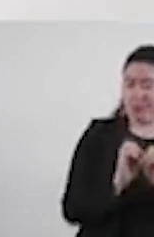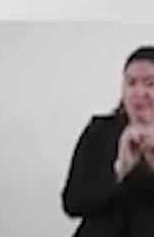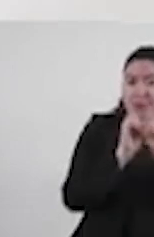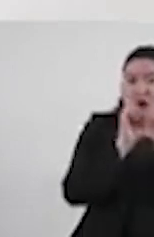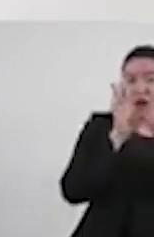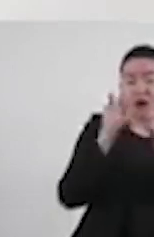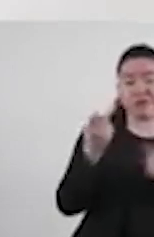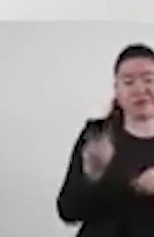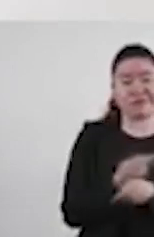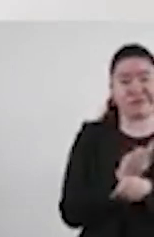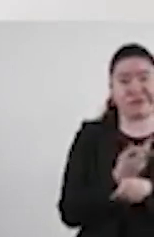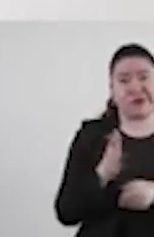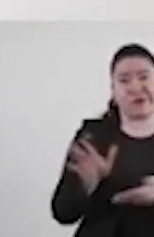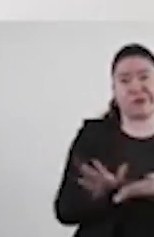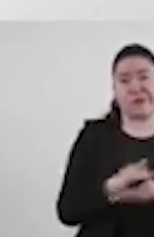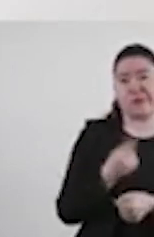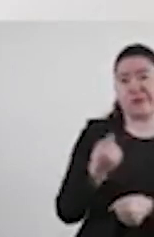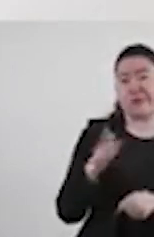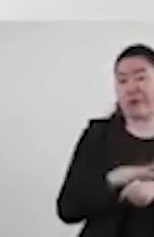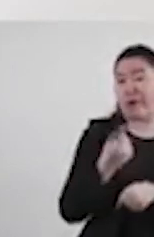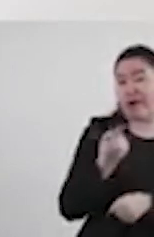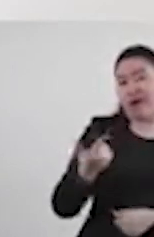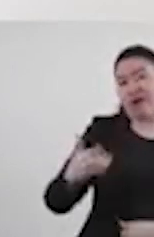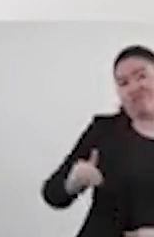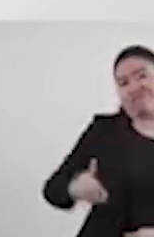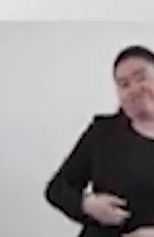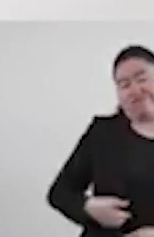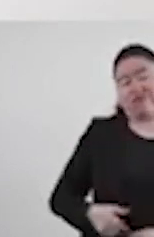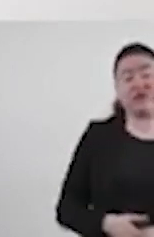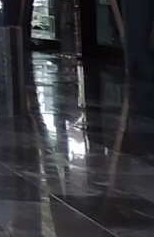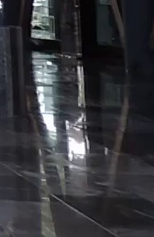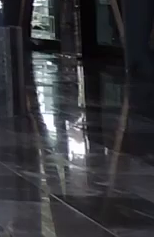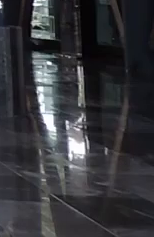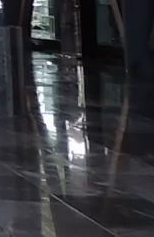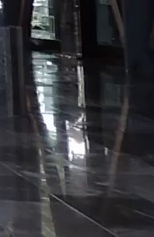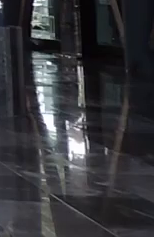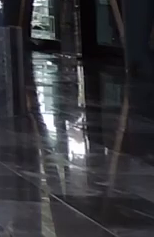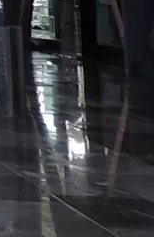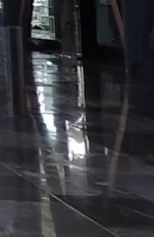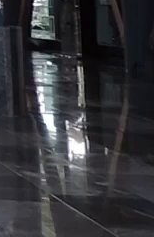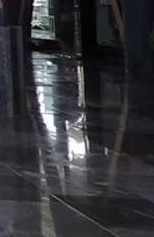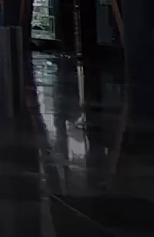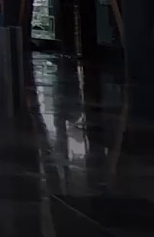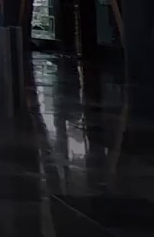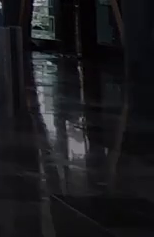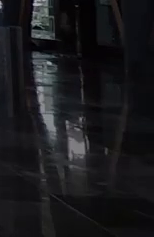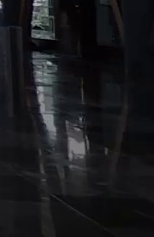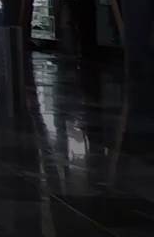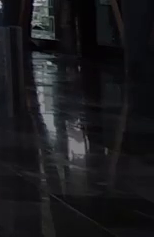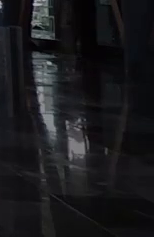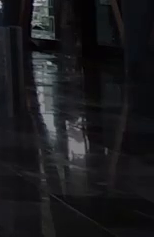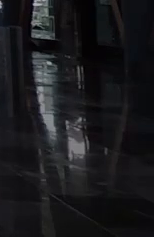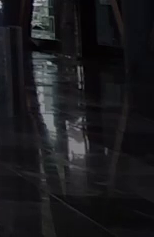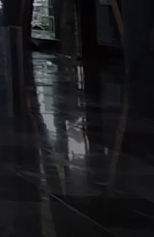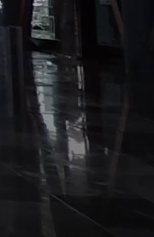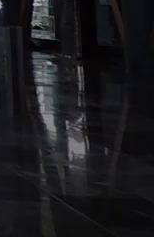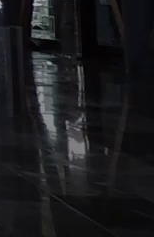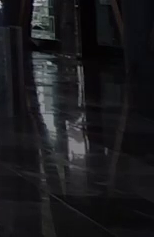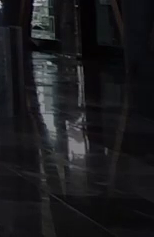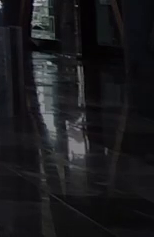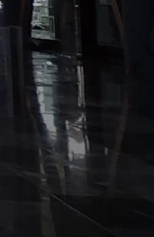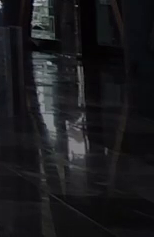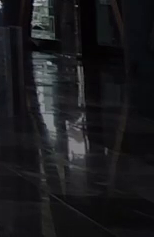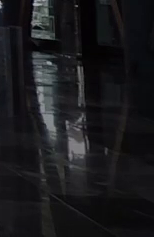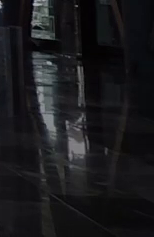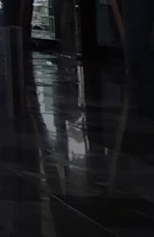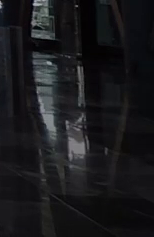causa de este terrible incidente. El contrato para el tren turístico de Puebla se hizo mediante adjudicación directa por más de 246 millones